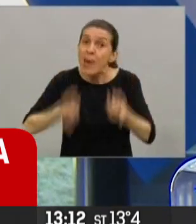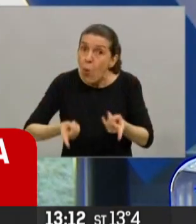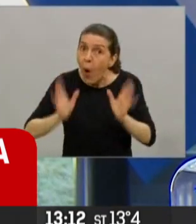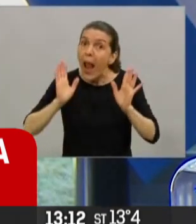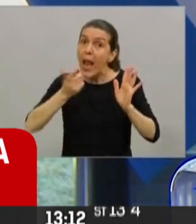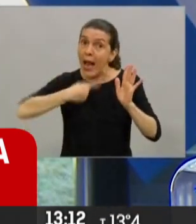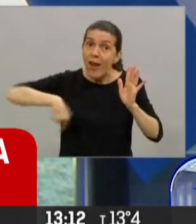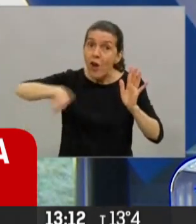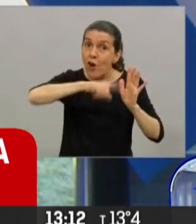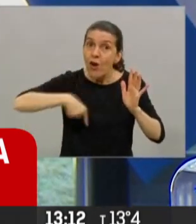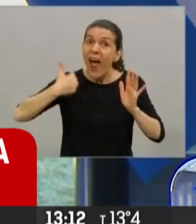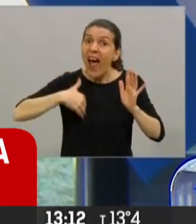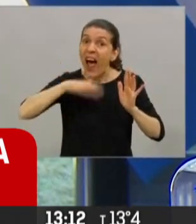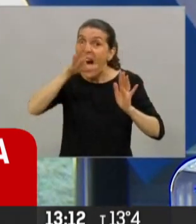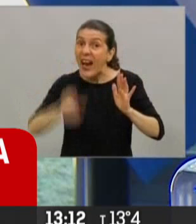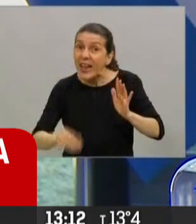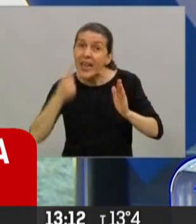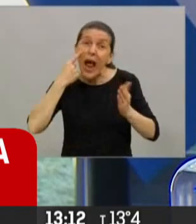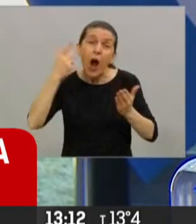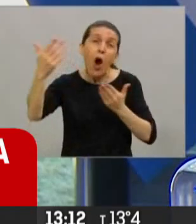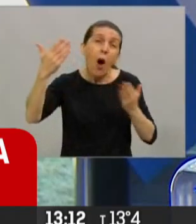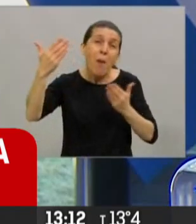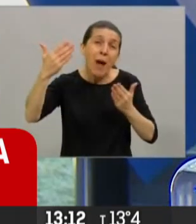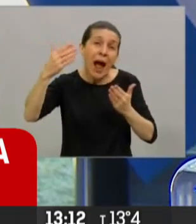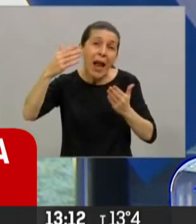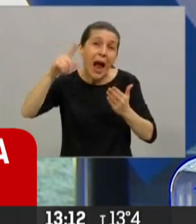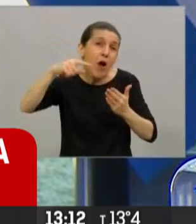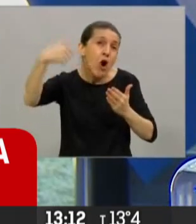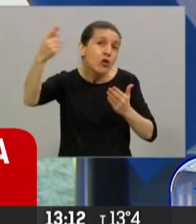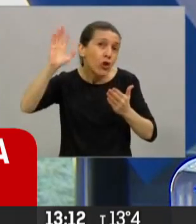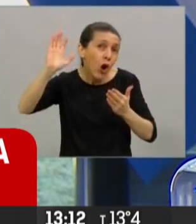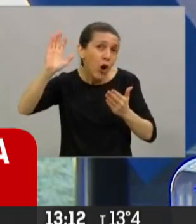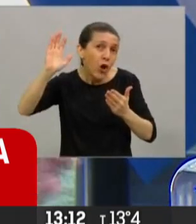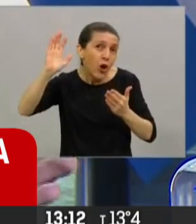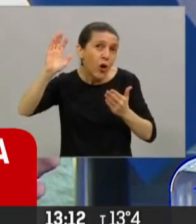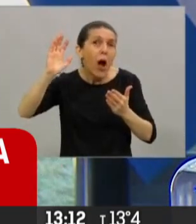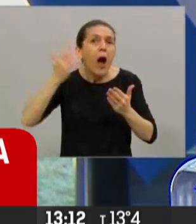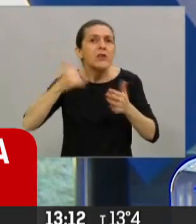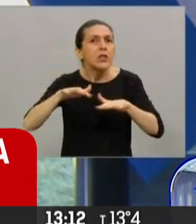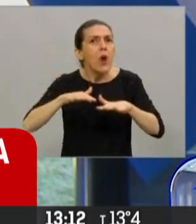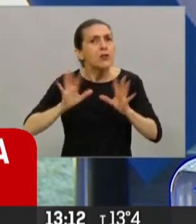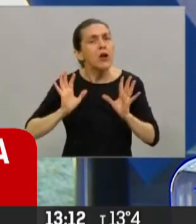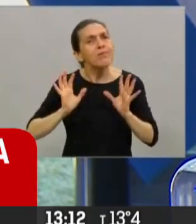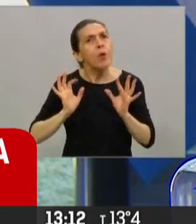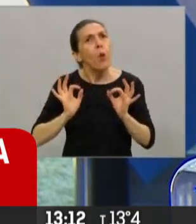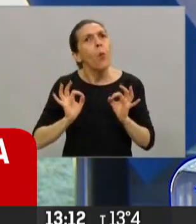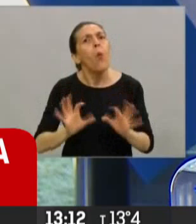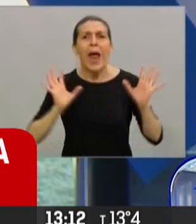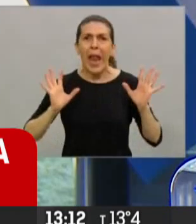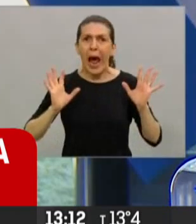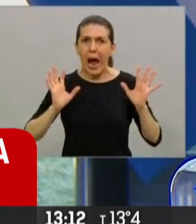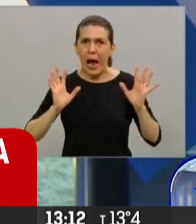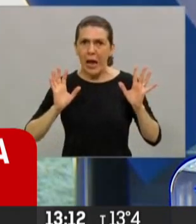estando en términos comparativos en una situación buena, para no pecar